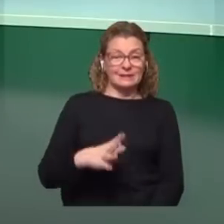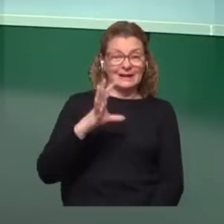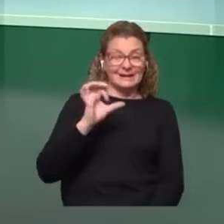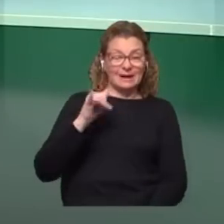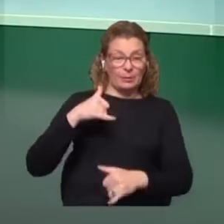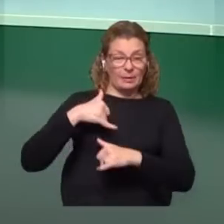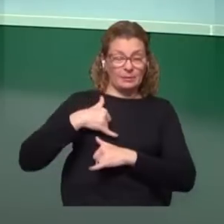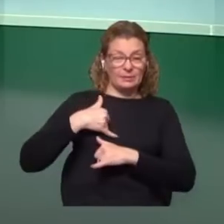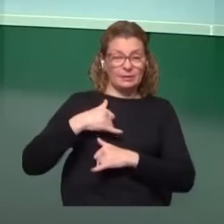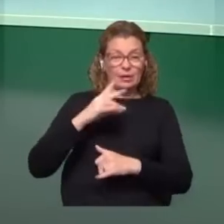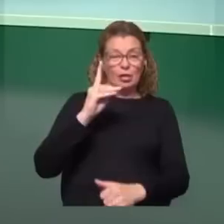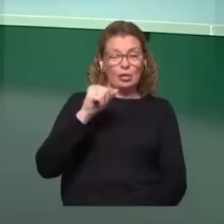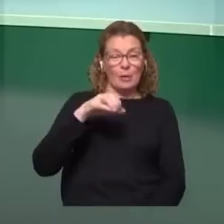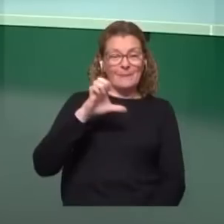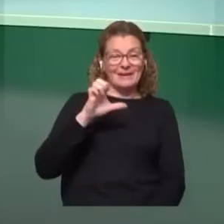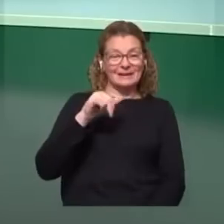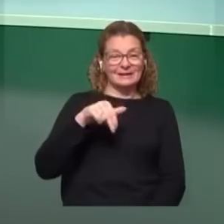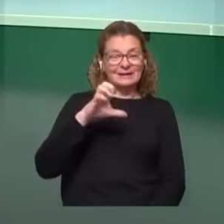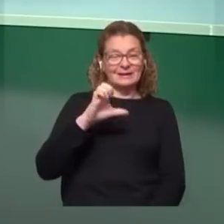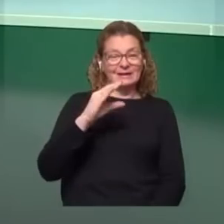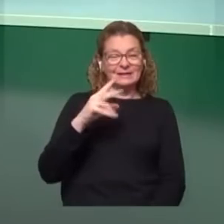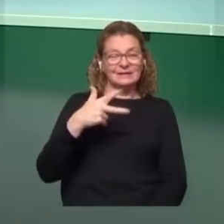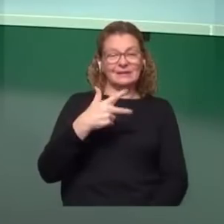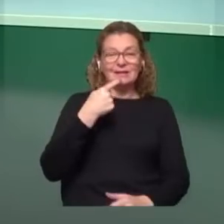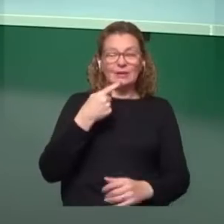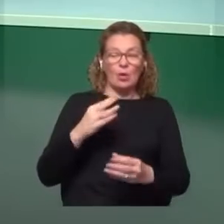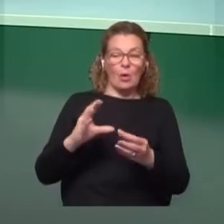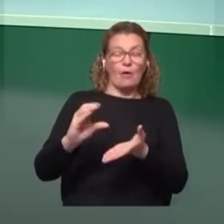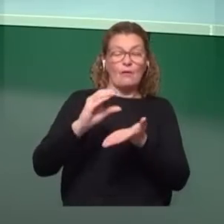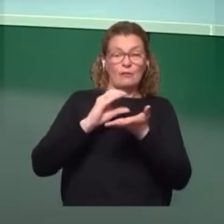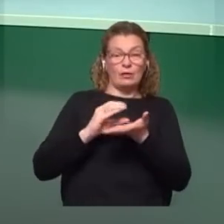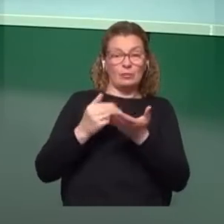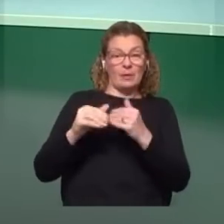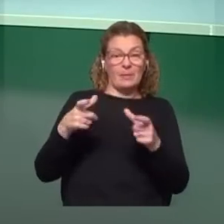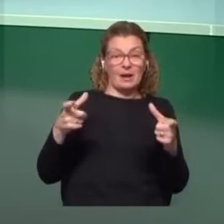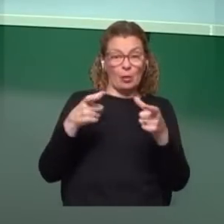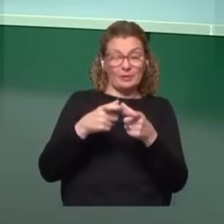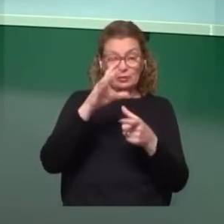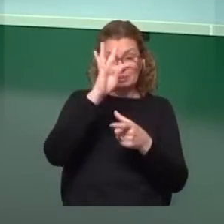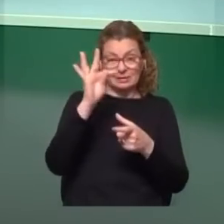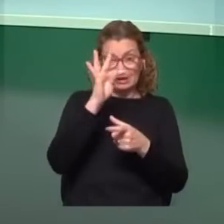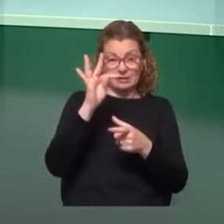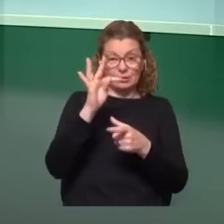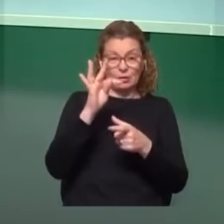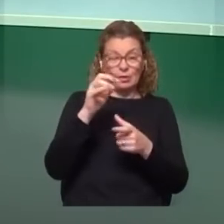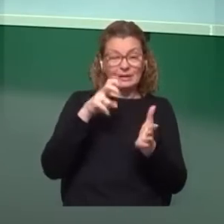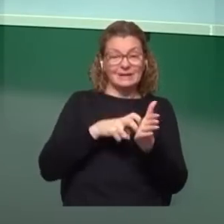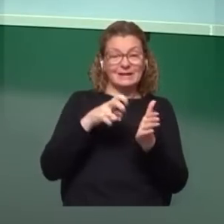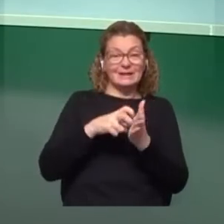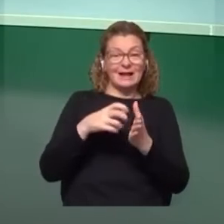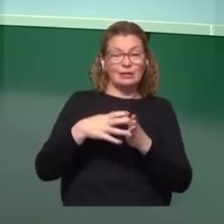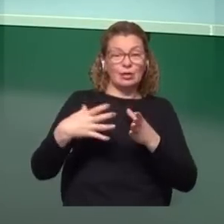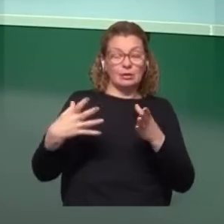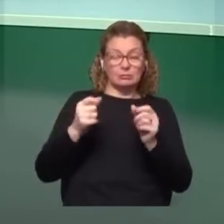de Cabildo abierto Guillermo domenech dijo que el refuerzo presupuestal previsto para la comisión técnico mixta de salto grande